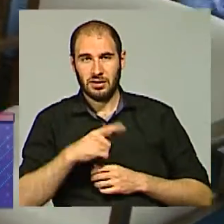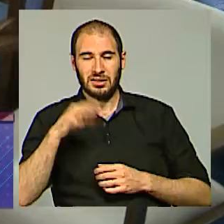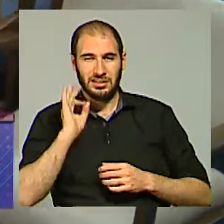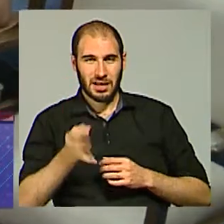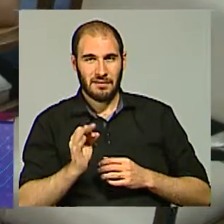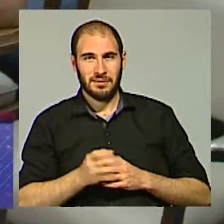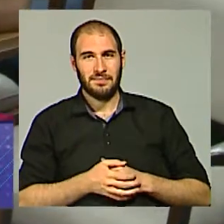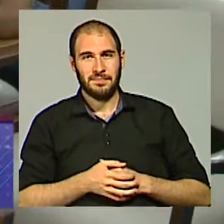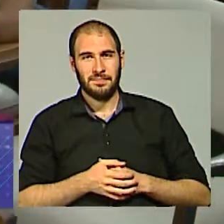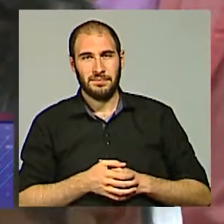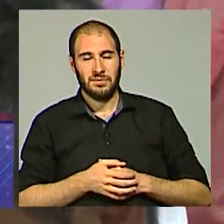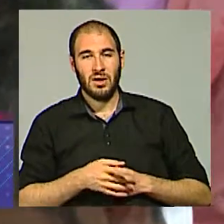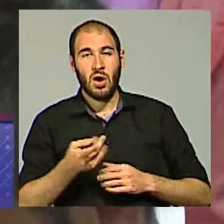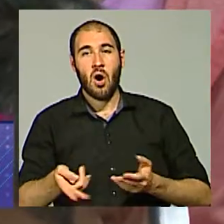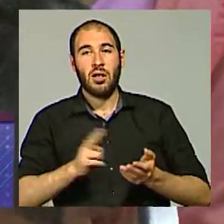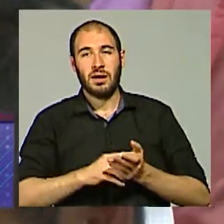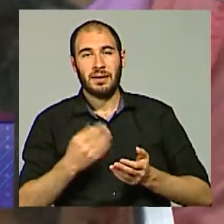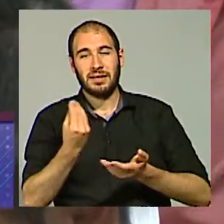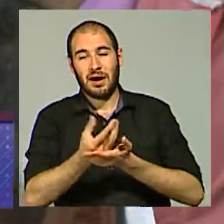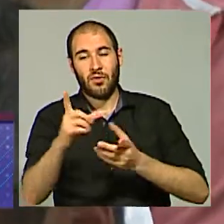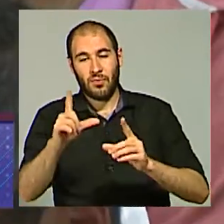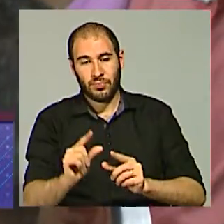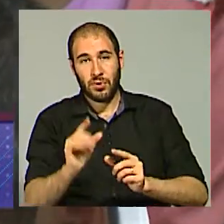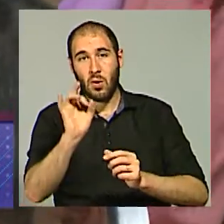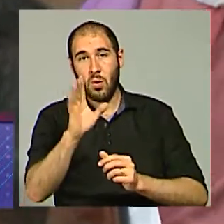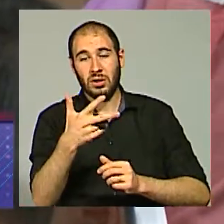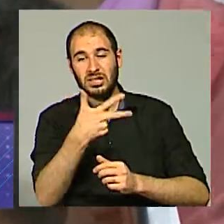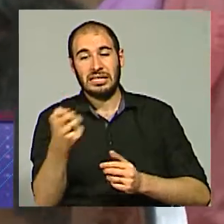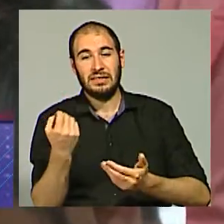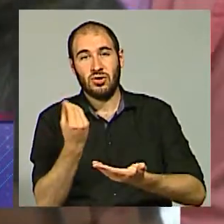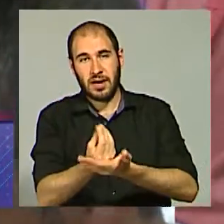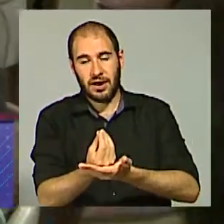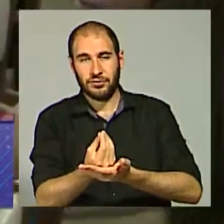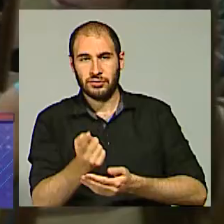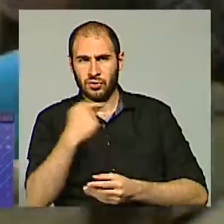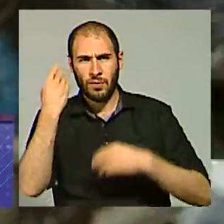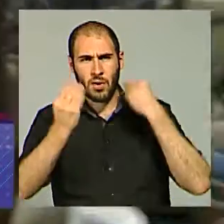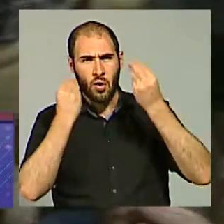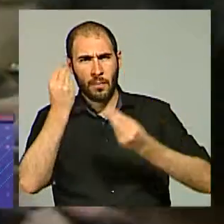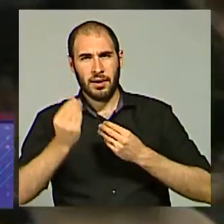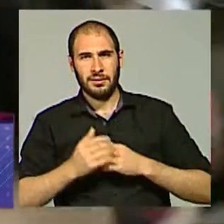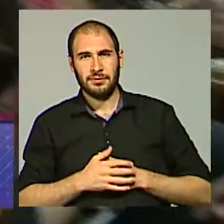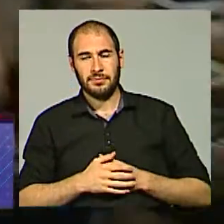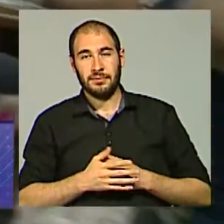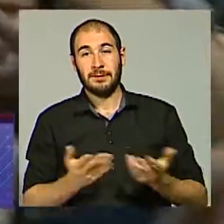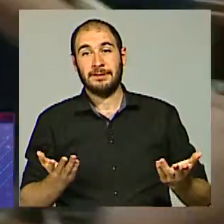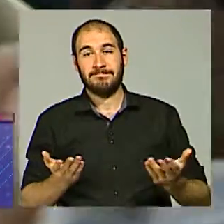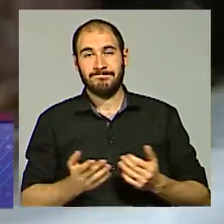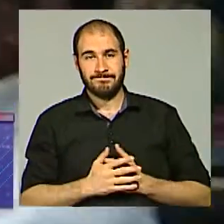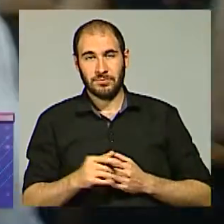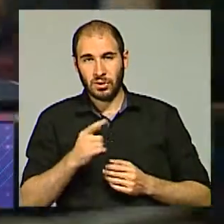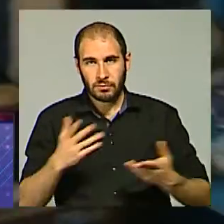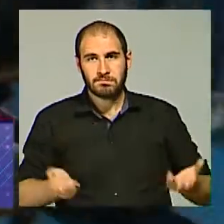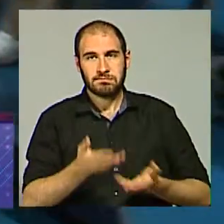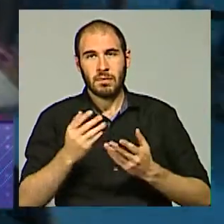se prevé una nueva reducción en los ingresos haber sólo 300 vacantes y estamos muy preocupados por esta situación y bueno por eso estamos